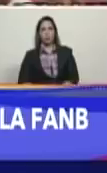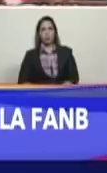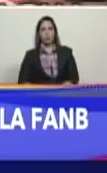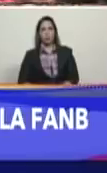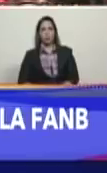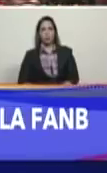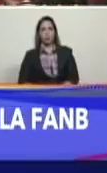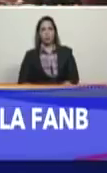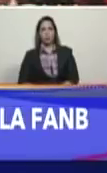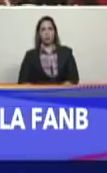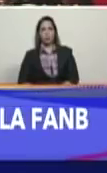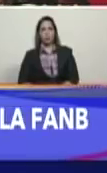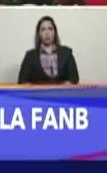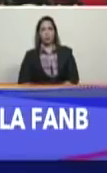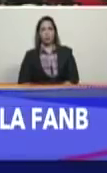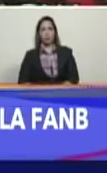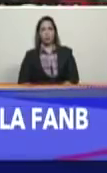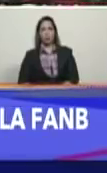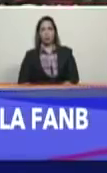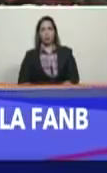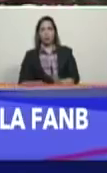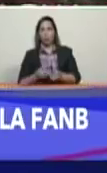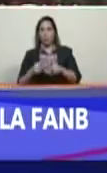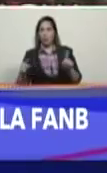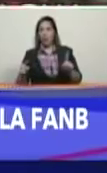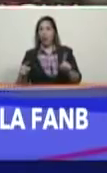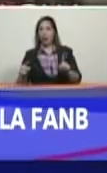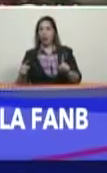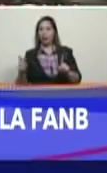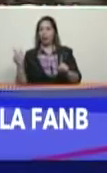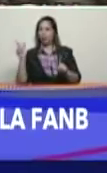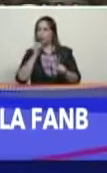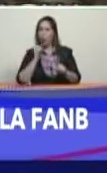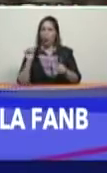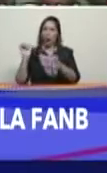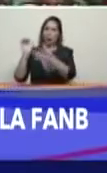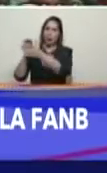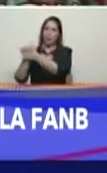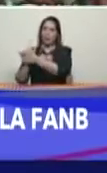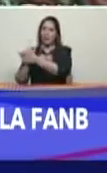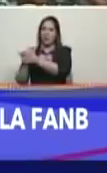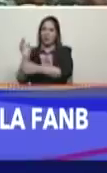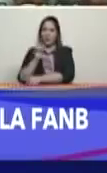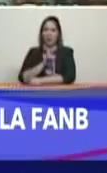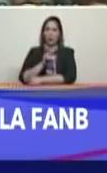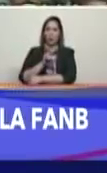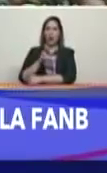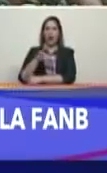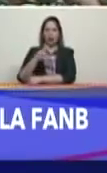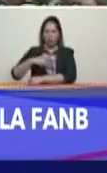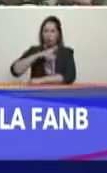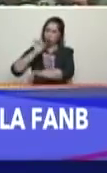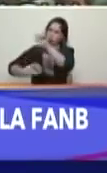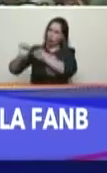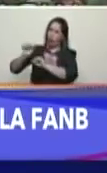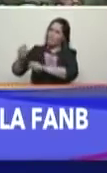para rodear al enemigo, para acosarlo, para abatirlo.